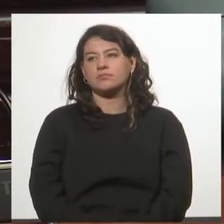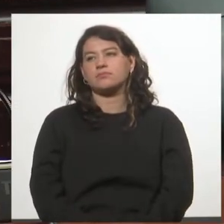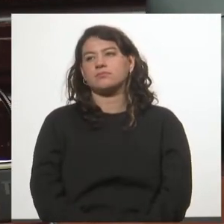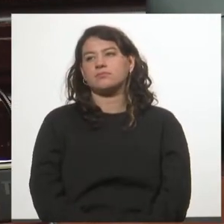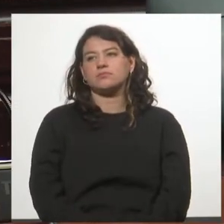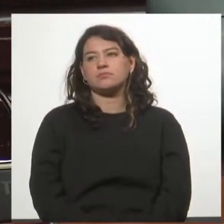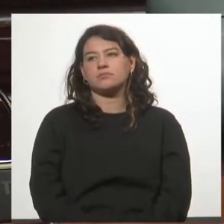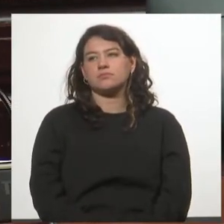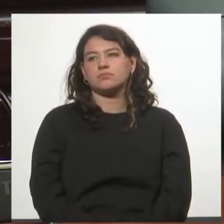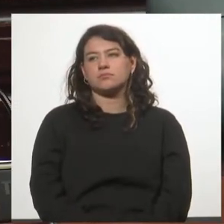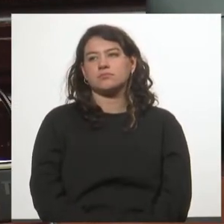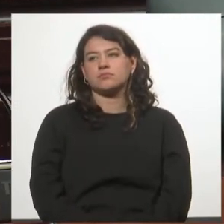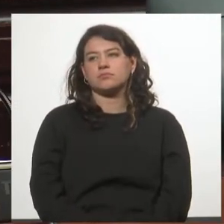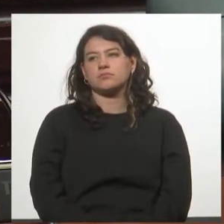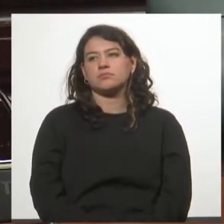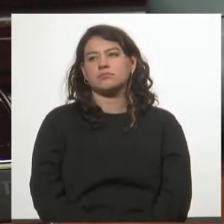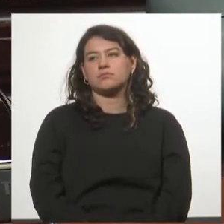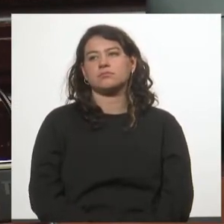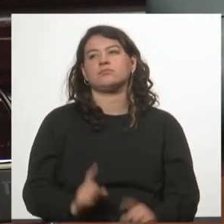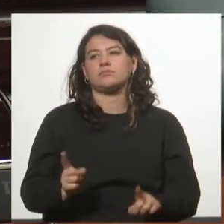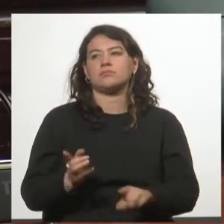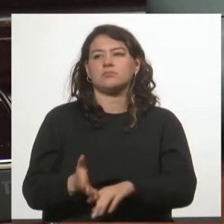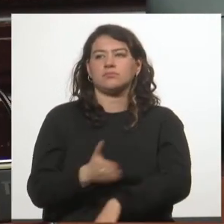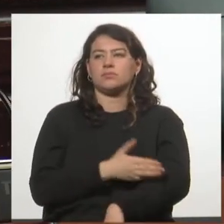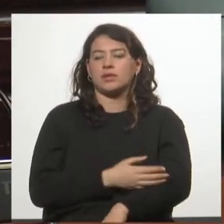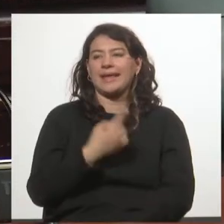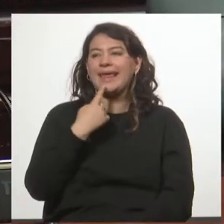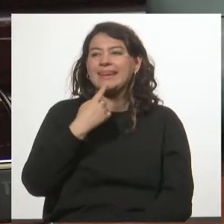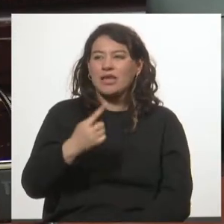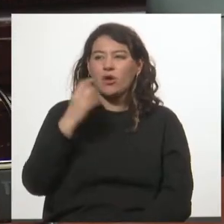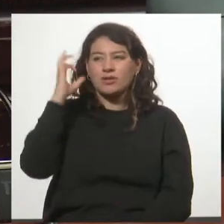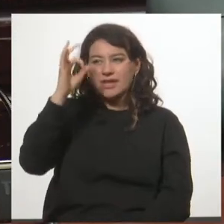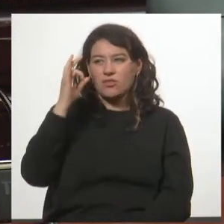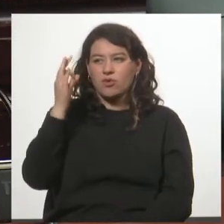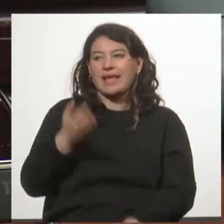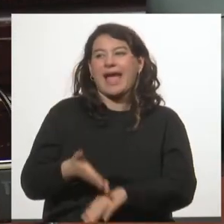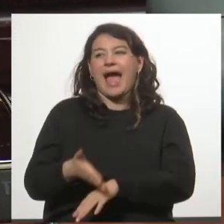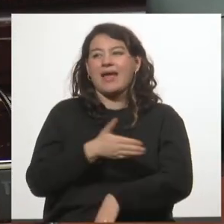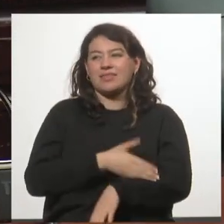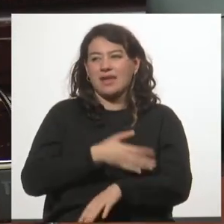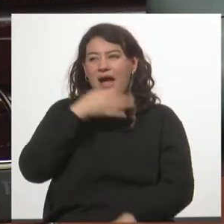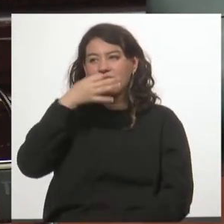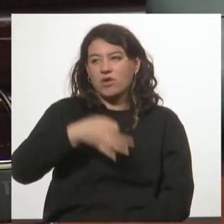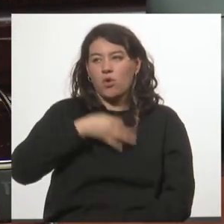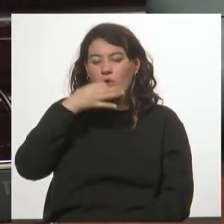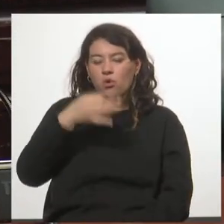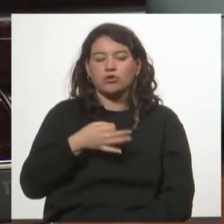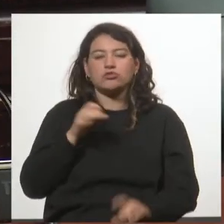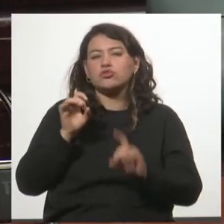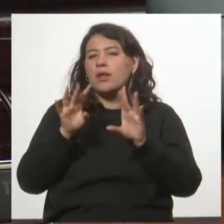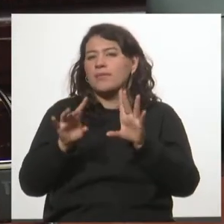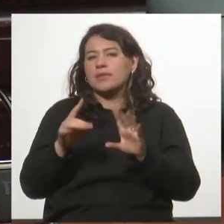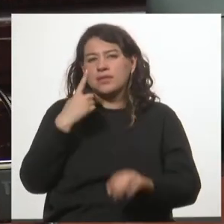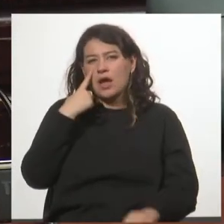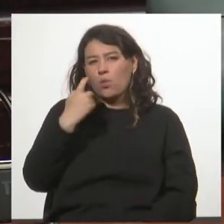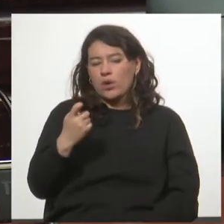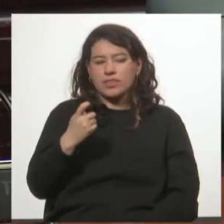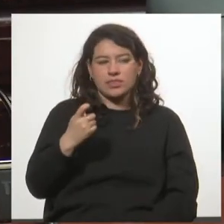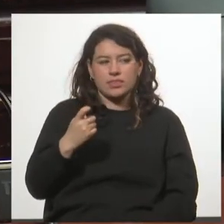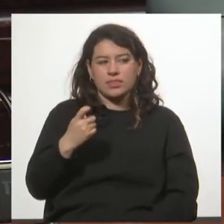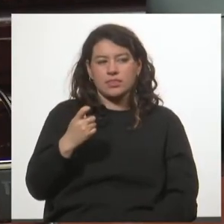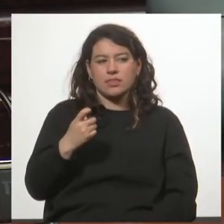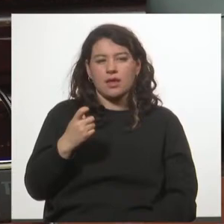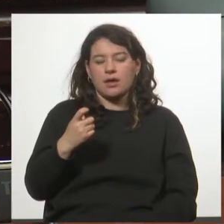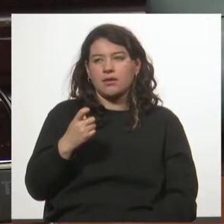como bien dijo el senador preopinante basta con que uno se aleje un poco de la